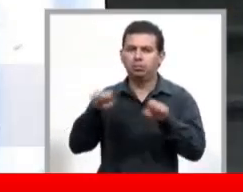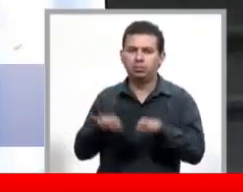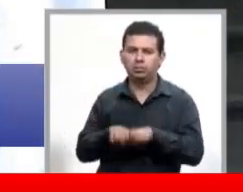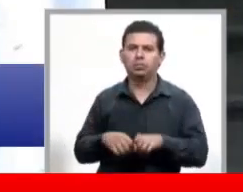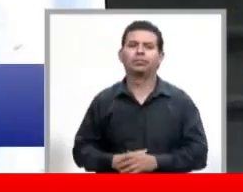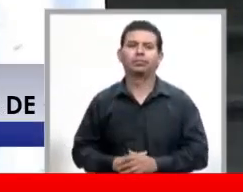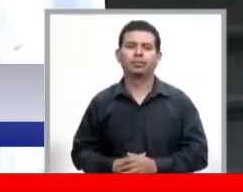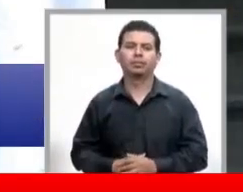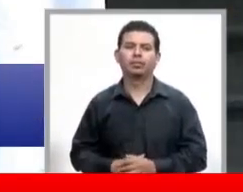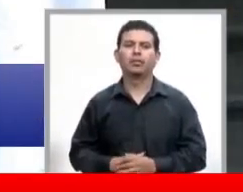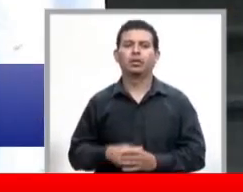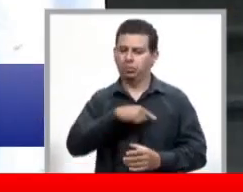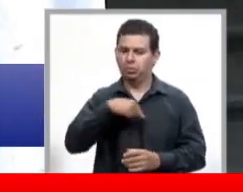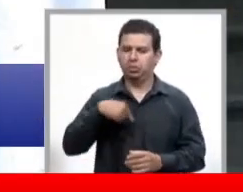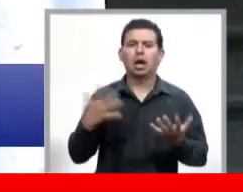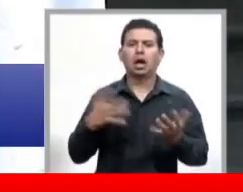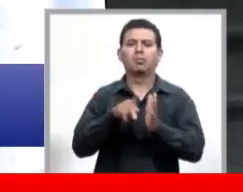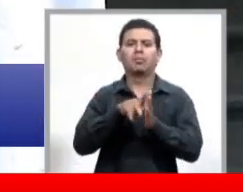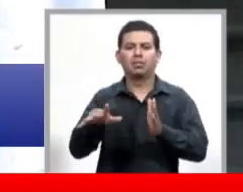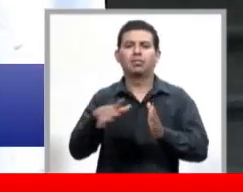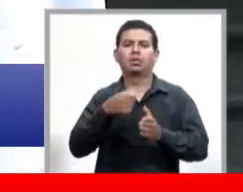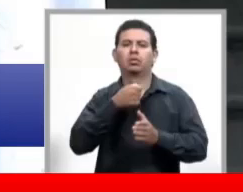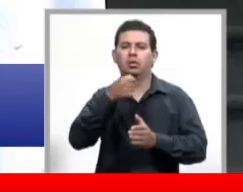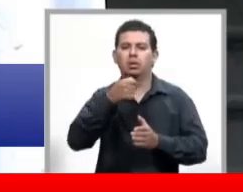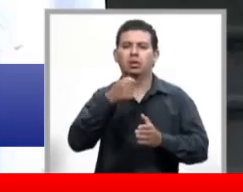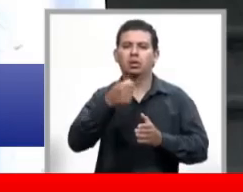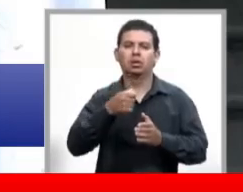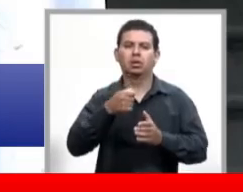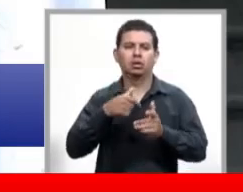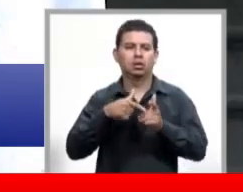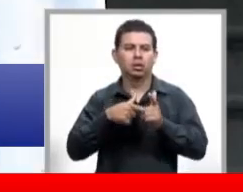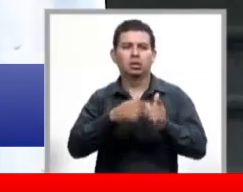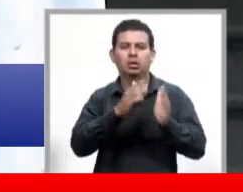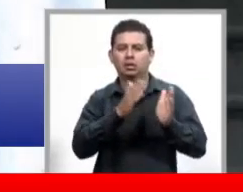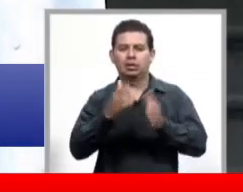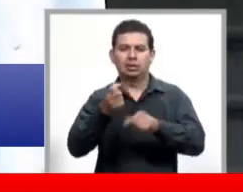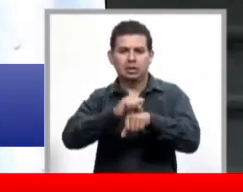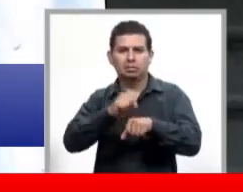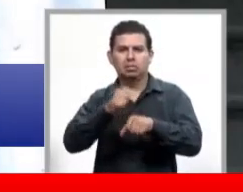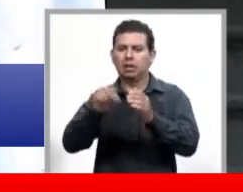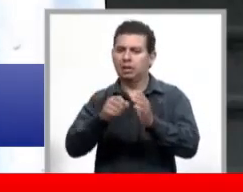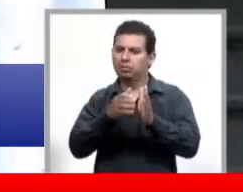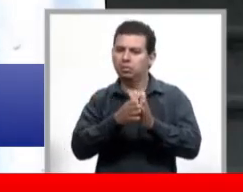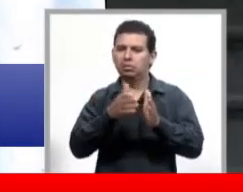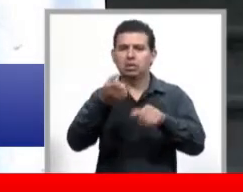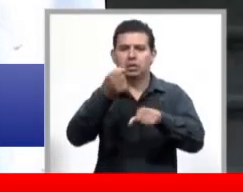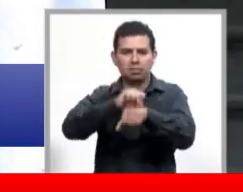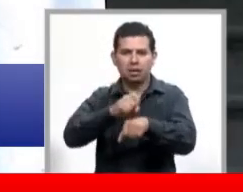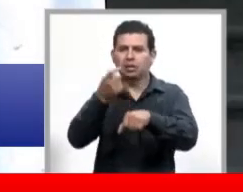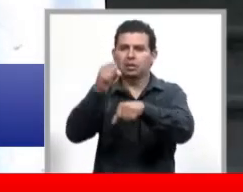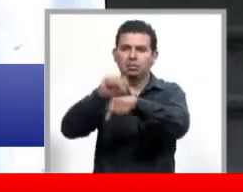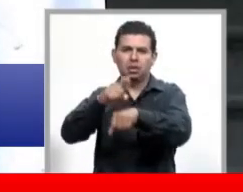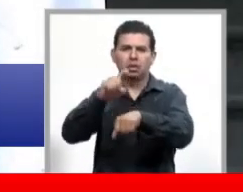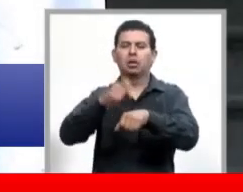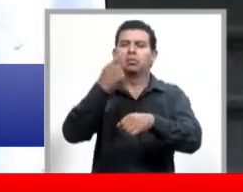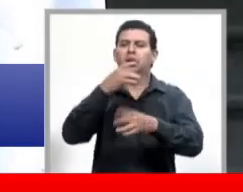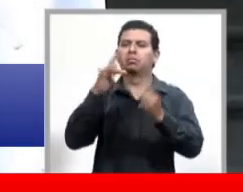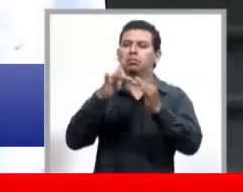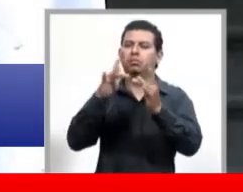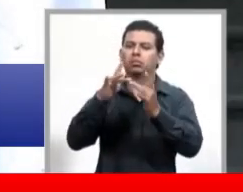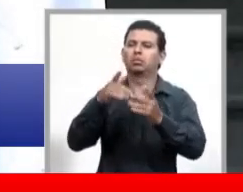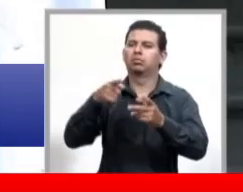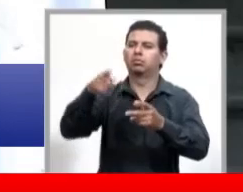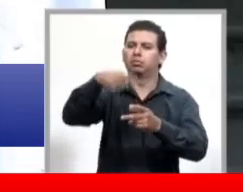también hacer conferencias de prensa semanales en cada jurisdicción para informar a los medios de comunicación y hacer el